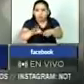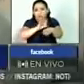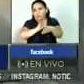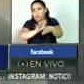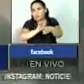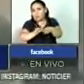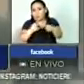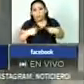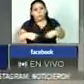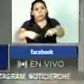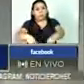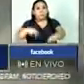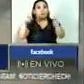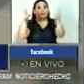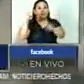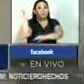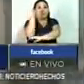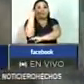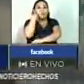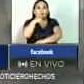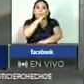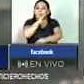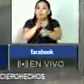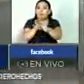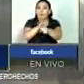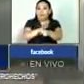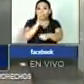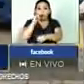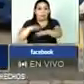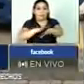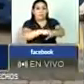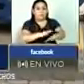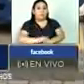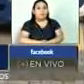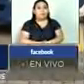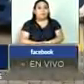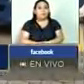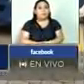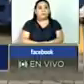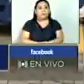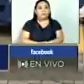mientras dure la emergencia en el país, según lo anunciaron las autoridades.